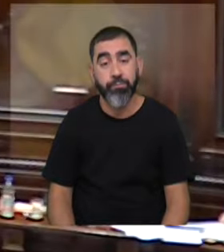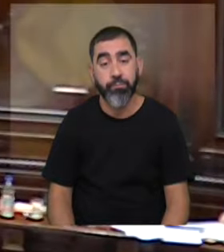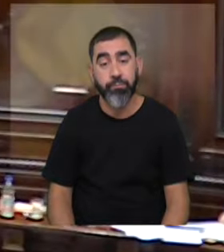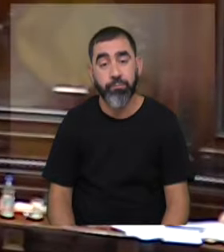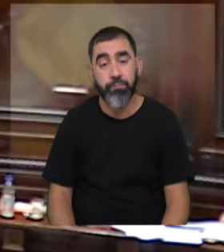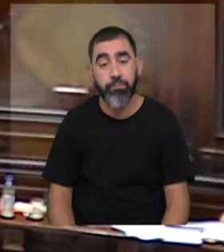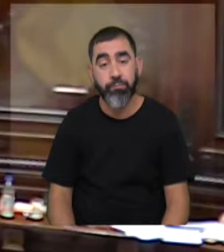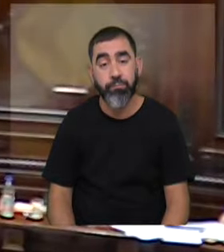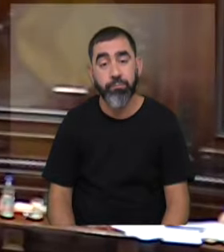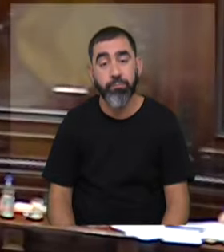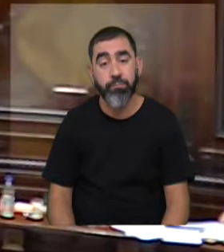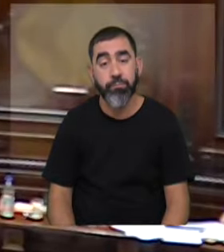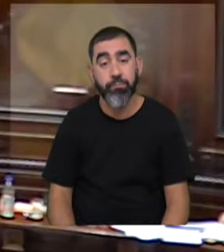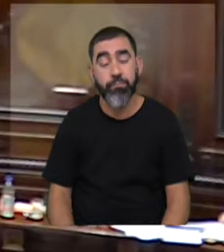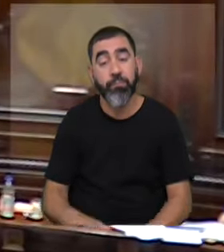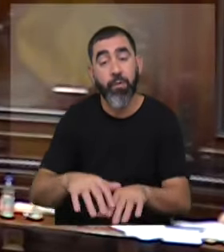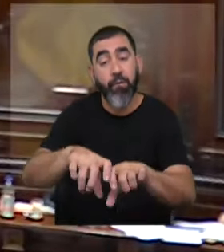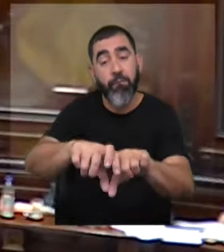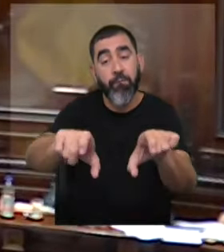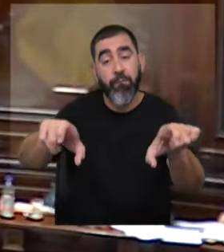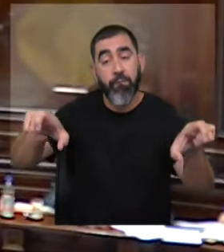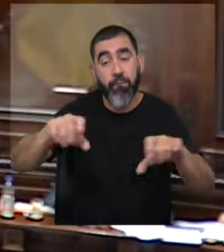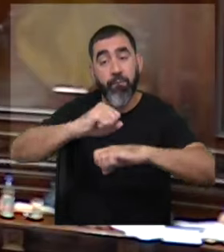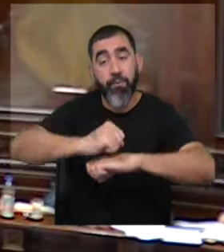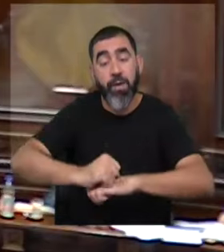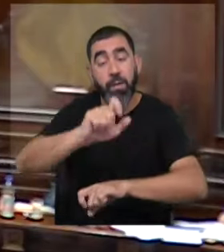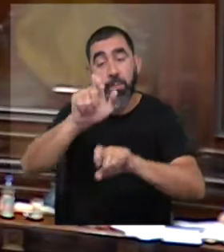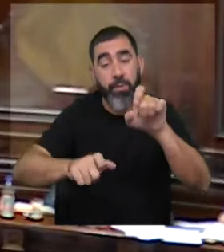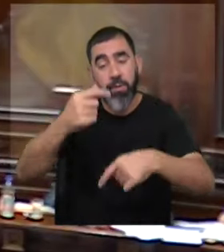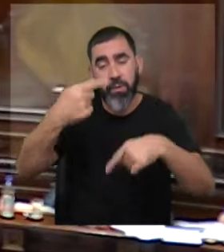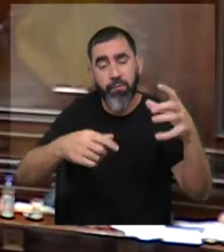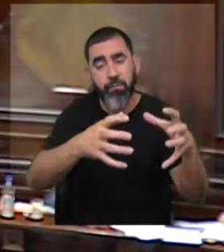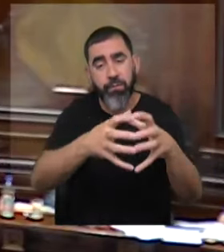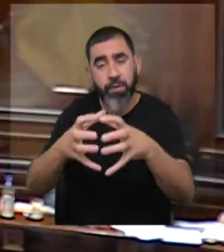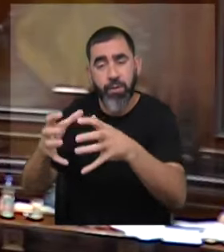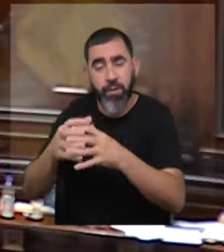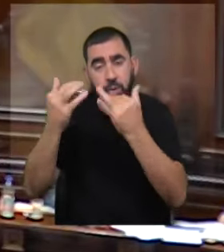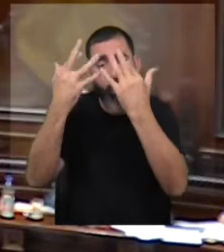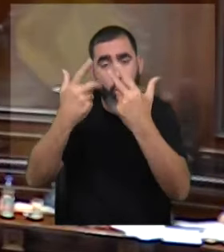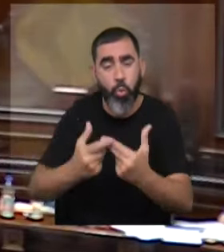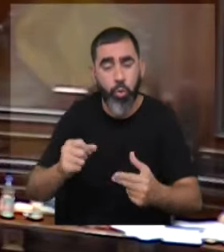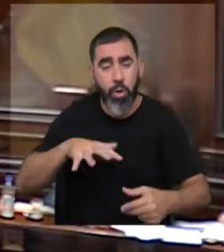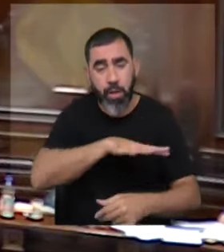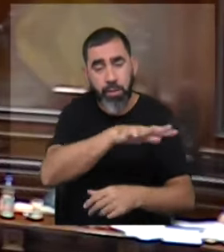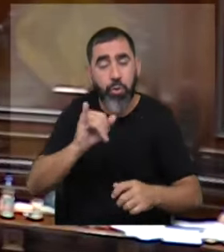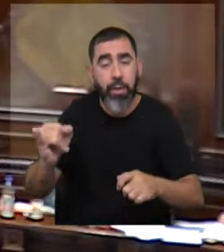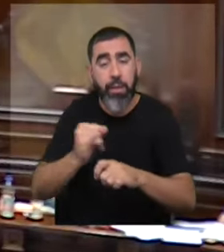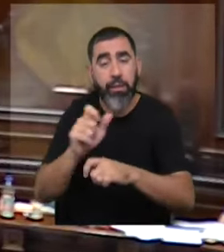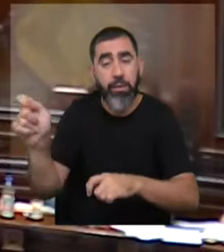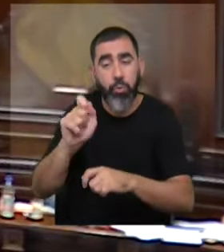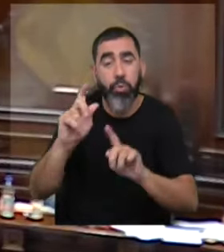Por último, agregar, Rosina, que en las barras hay integrantes de diferentes colectivos, organizaciones e instituciones públicas